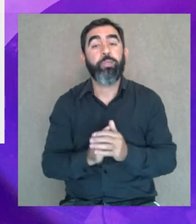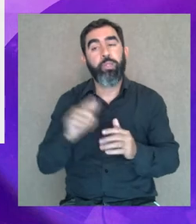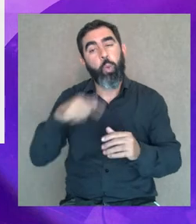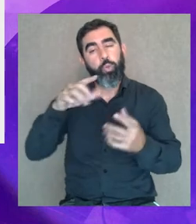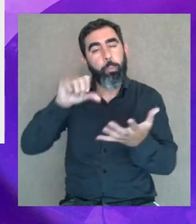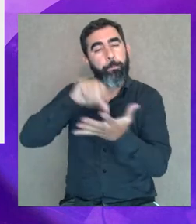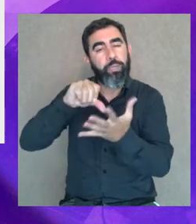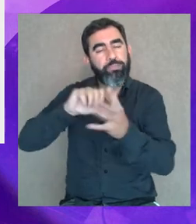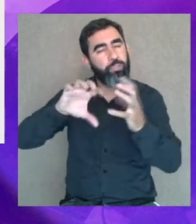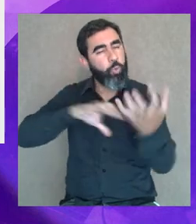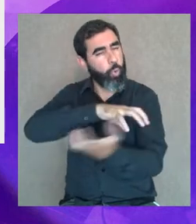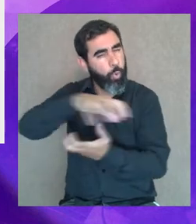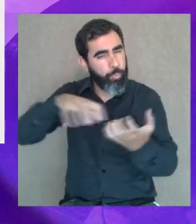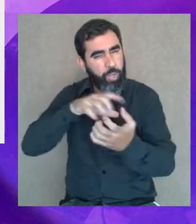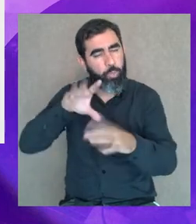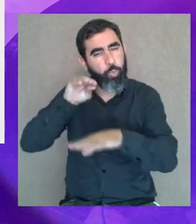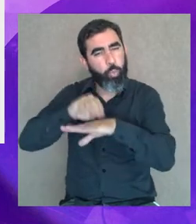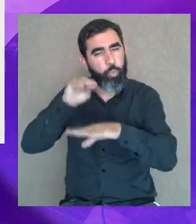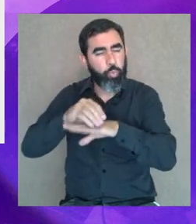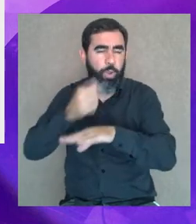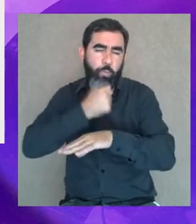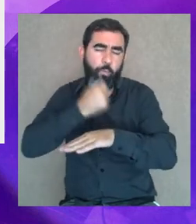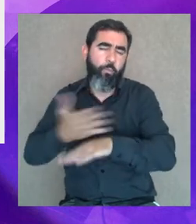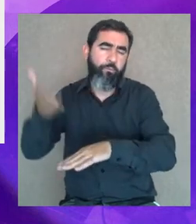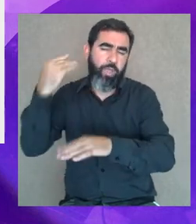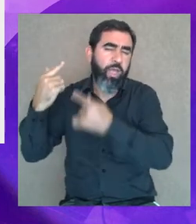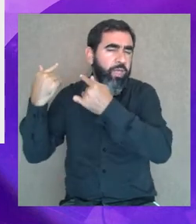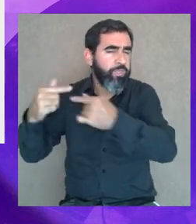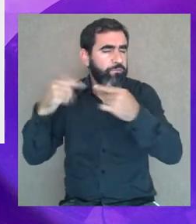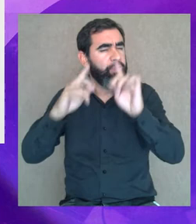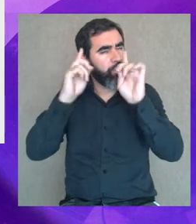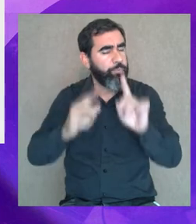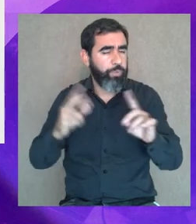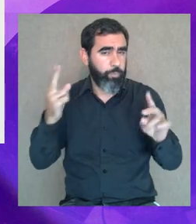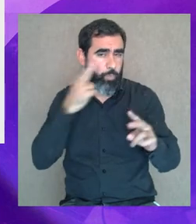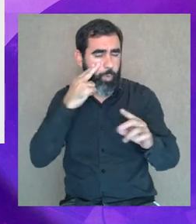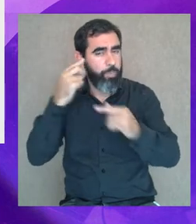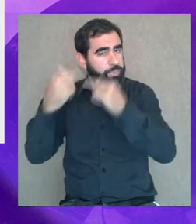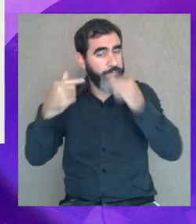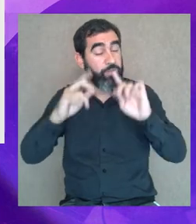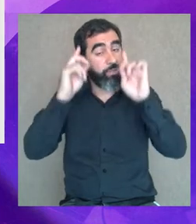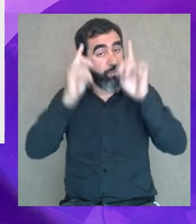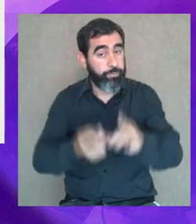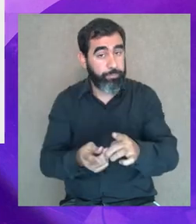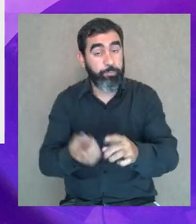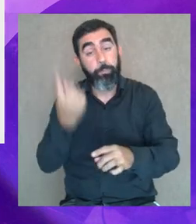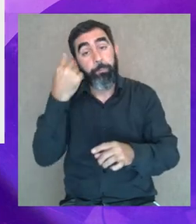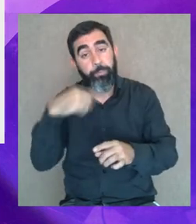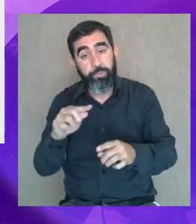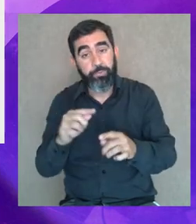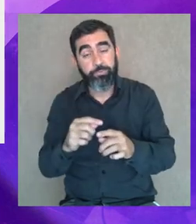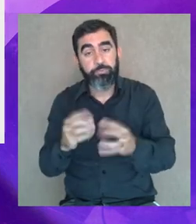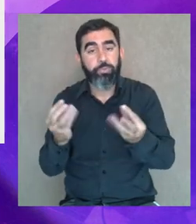complejidades como otro tipo de culturas ancestrales que que arrastran a otras otras dramas pero